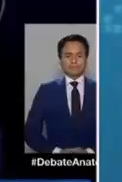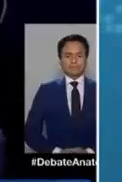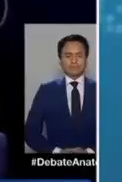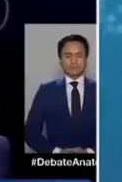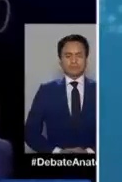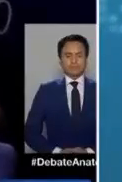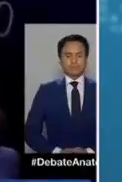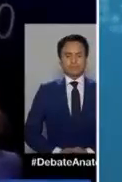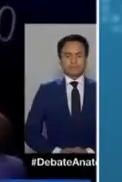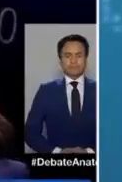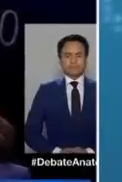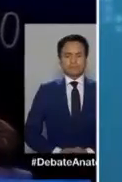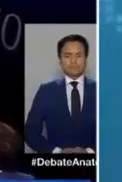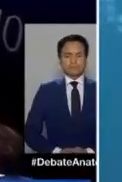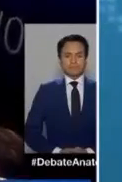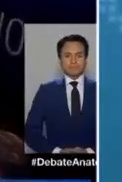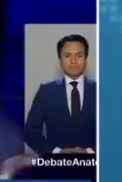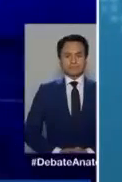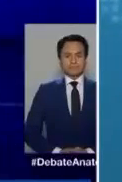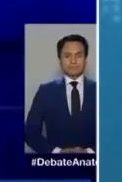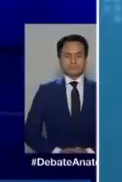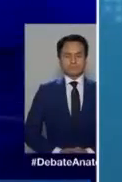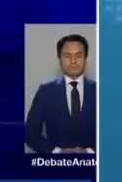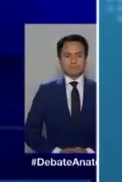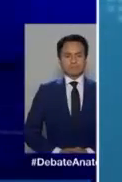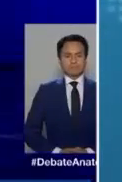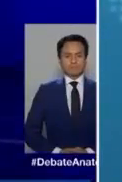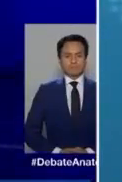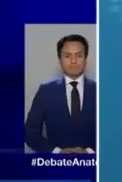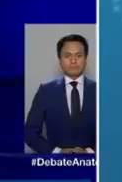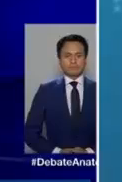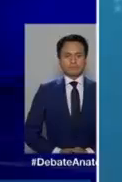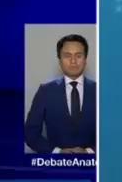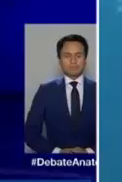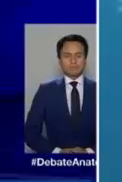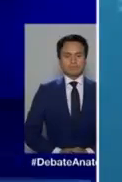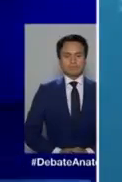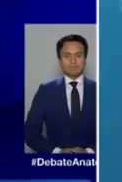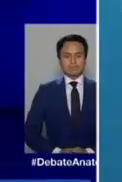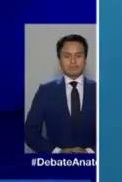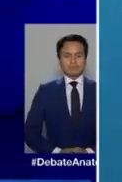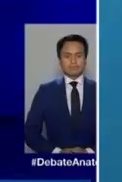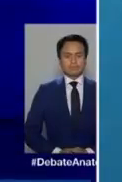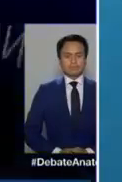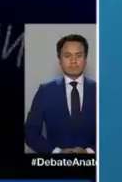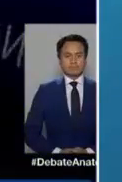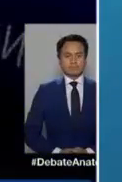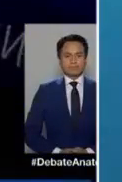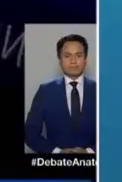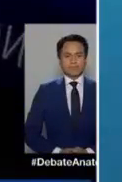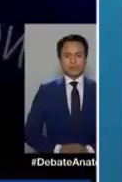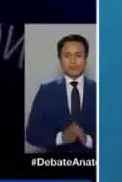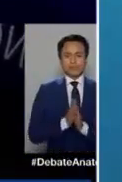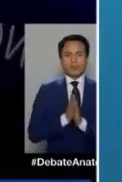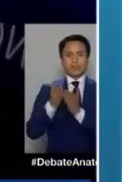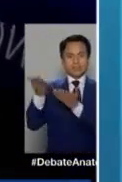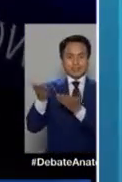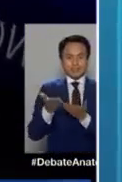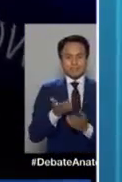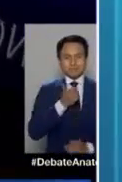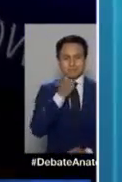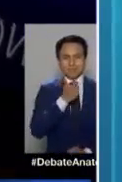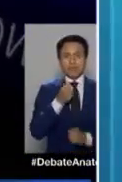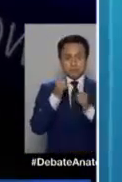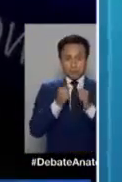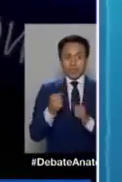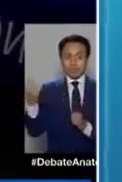en los temas de seguridad, que en el fondo es su punto fuerte, pero me parece que lo clave del debate hoy día